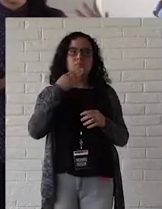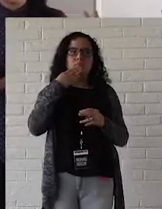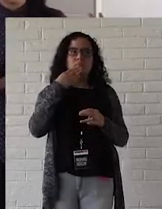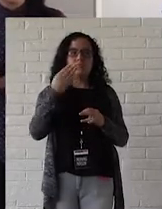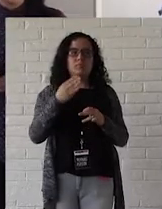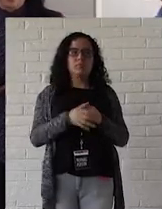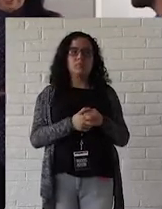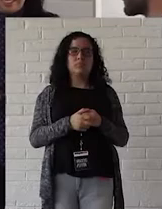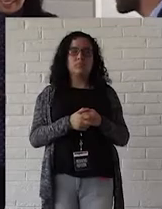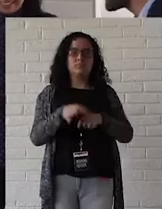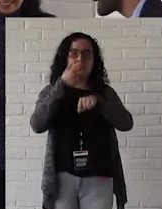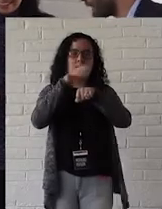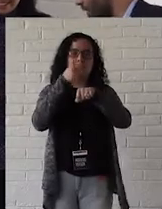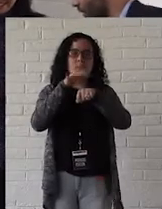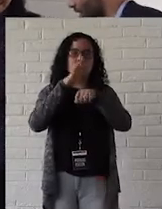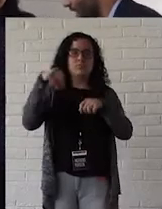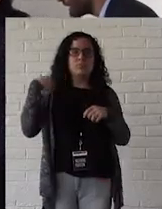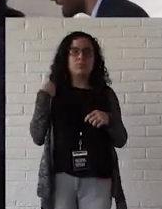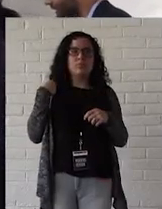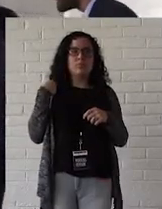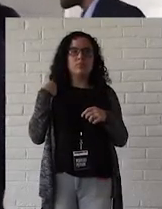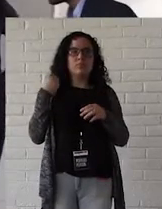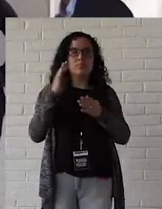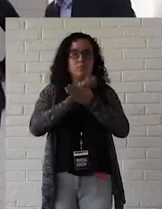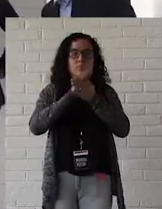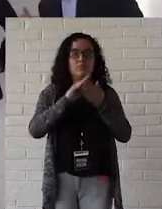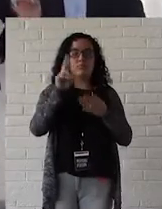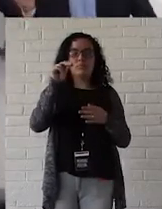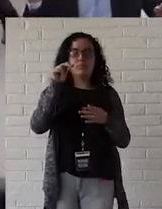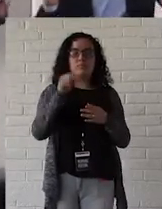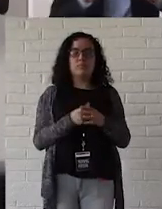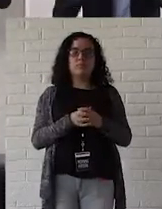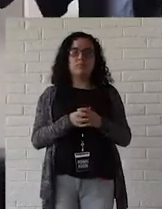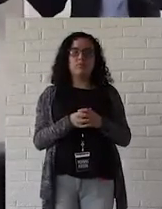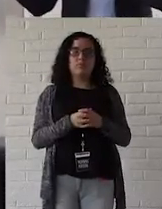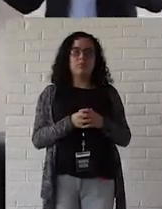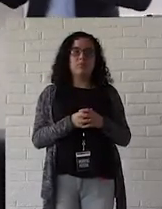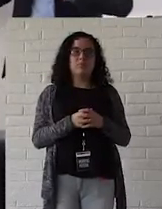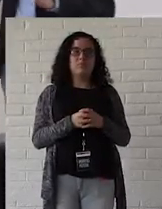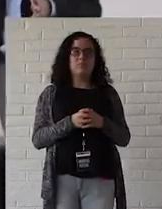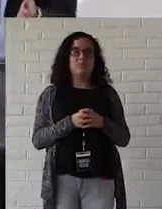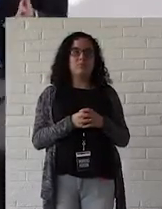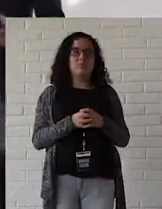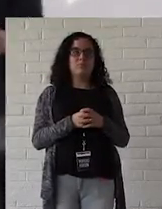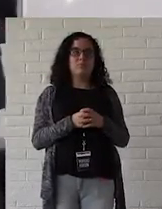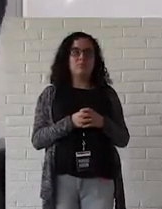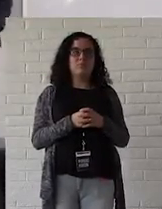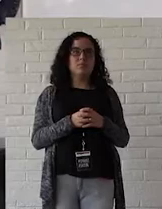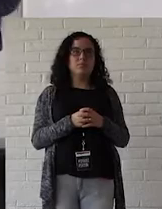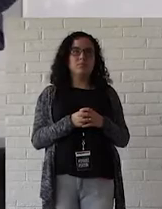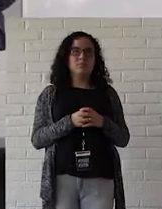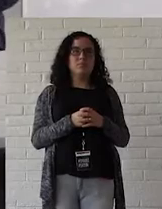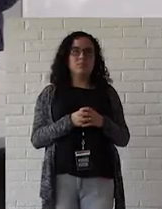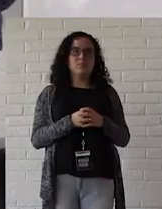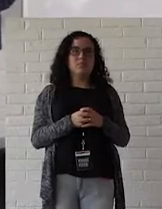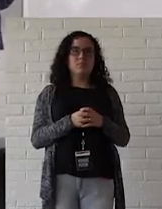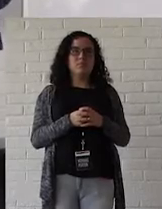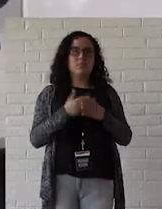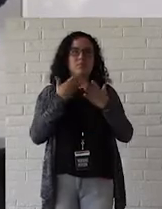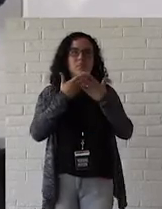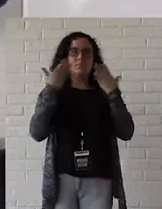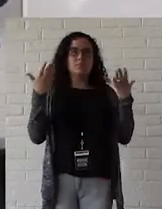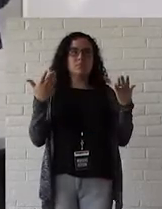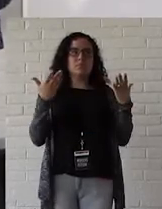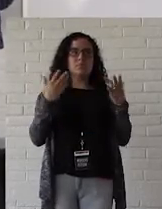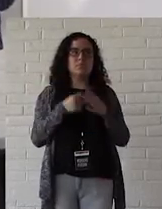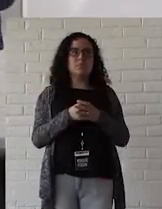número, guárdalo ahí, no lo vayas a quitar, ¿no lo vayas a quitar? Exacto, bien. Ahora, este número, guárdalo. A ver, ¿alguien tiene